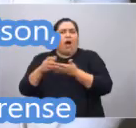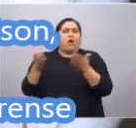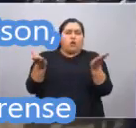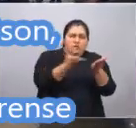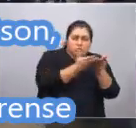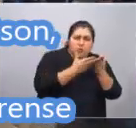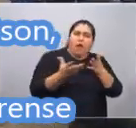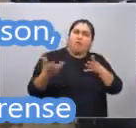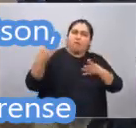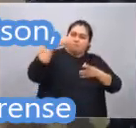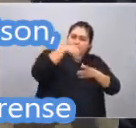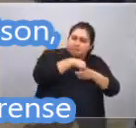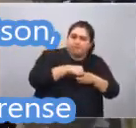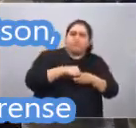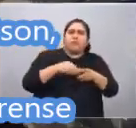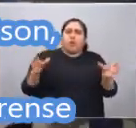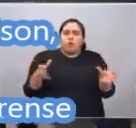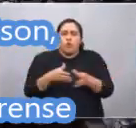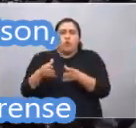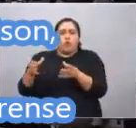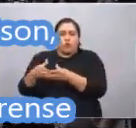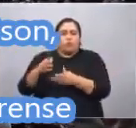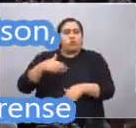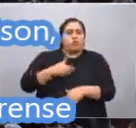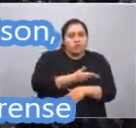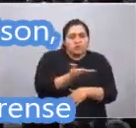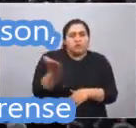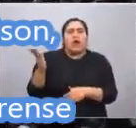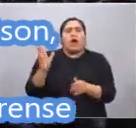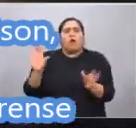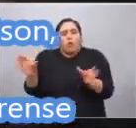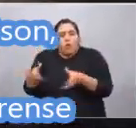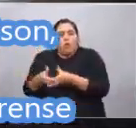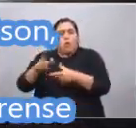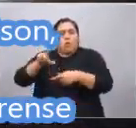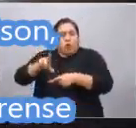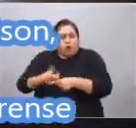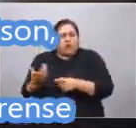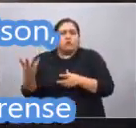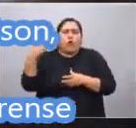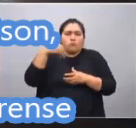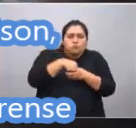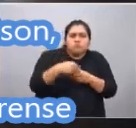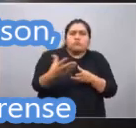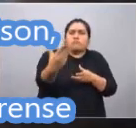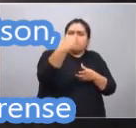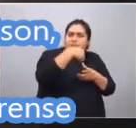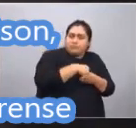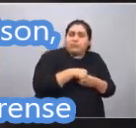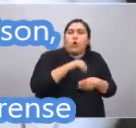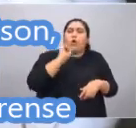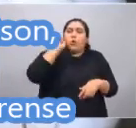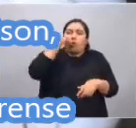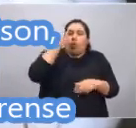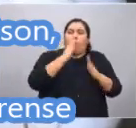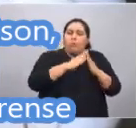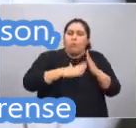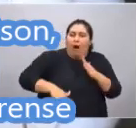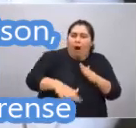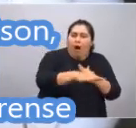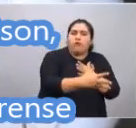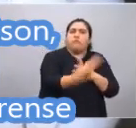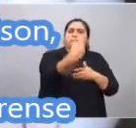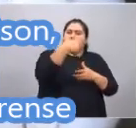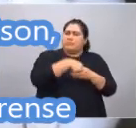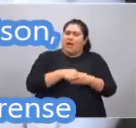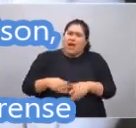a movimientos sociales, a movimientos políticos, a clubes de barrio, en fin, a